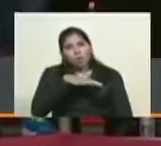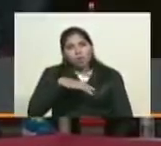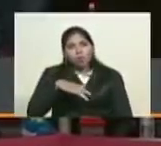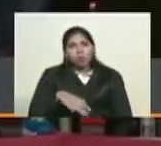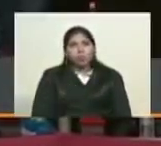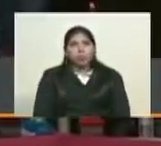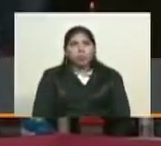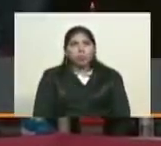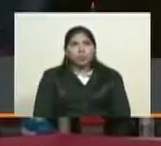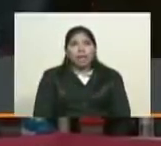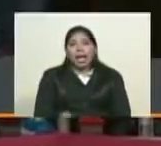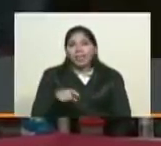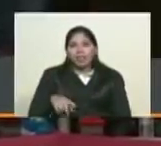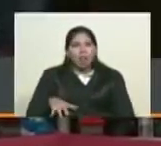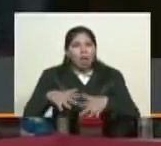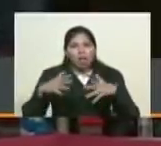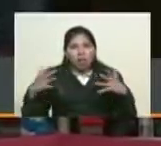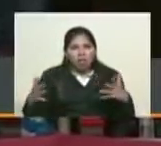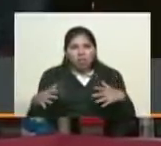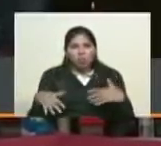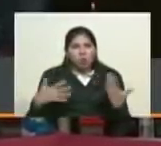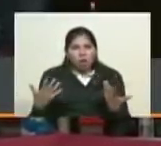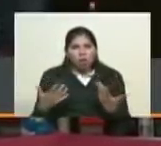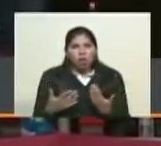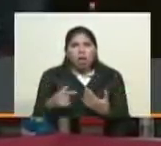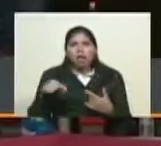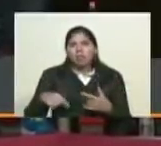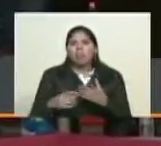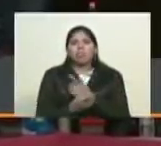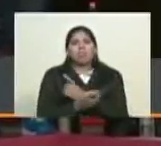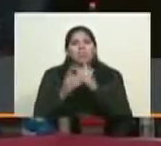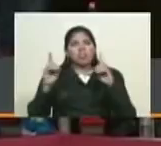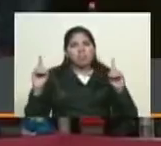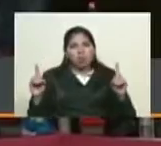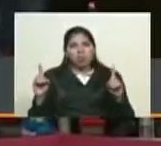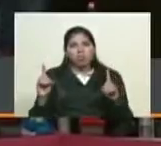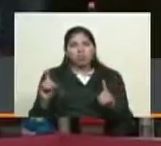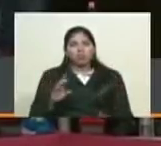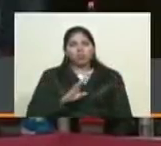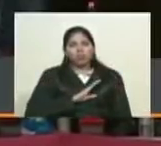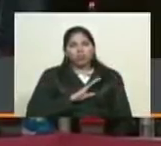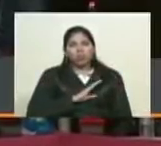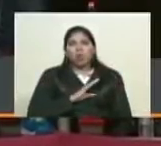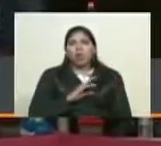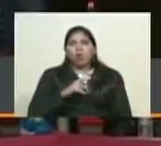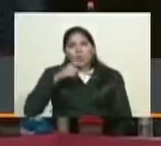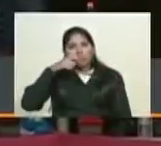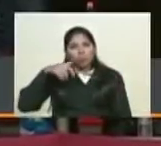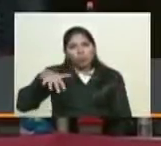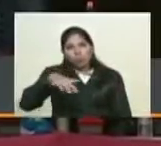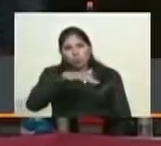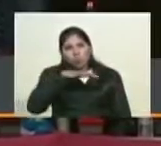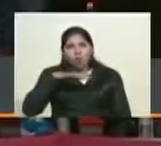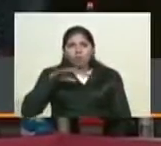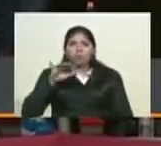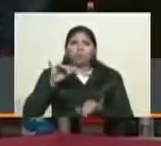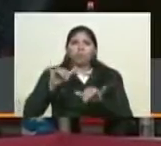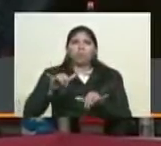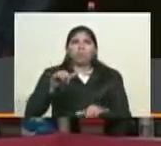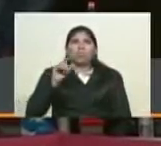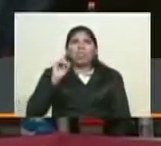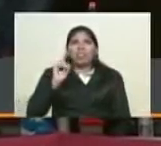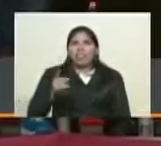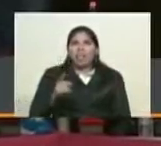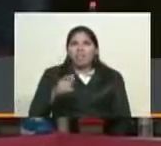tierra en la democracia venezolana es el poder popular, y el poder popular debe estar a tono